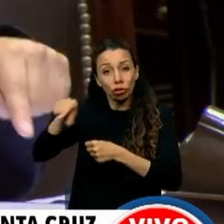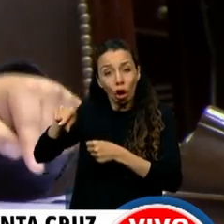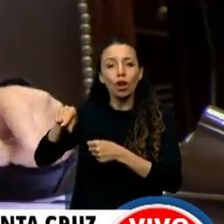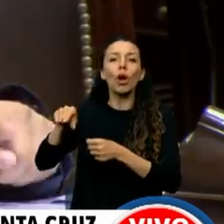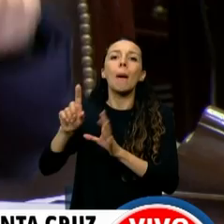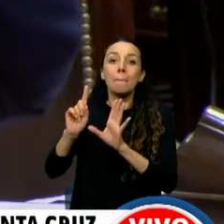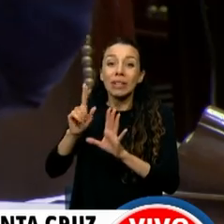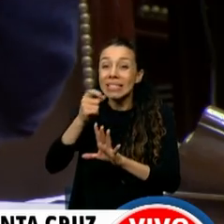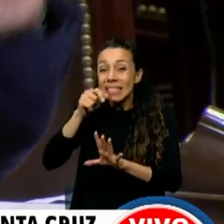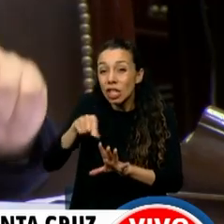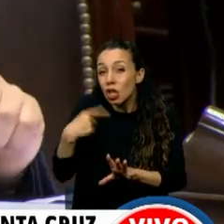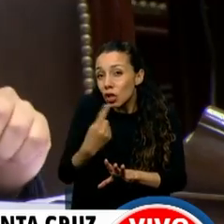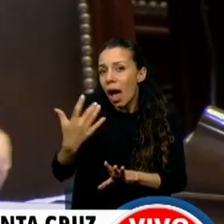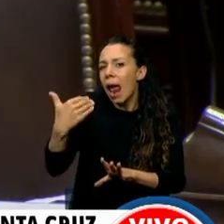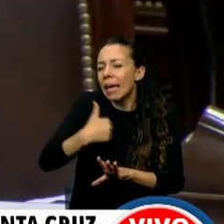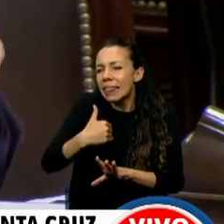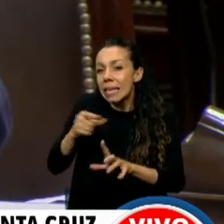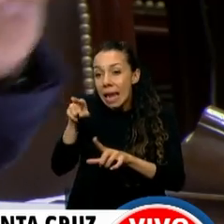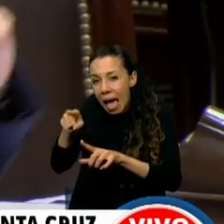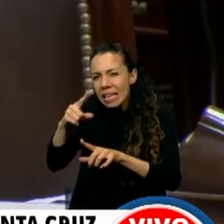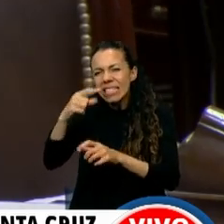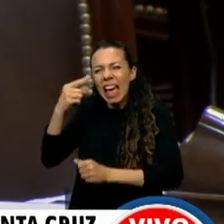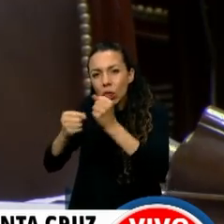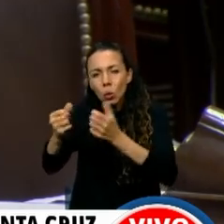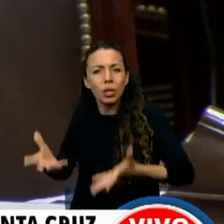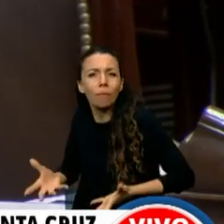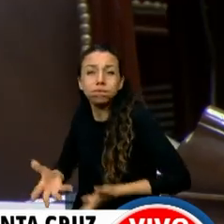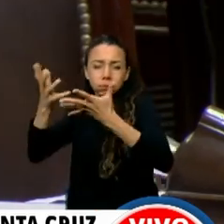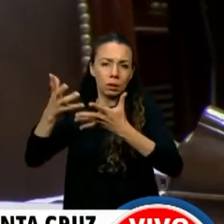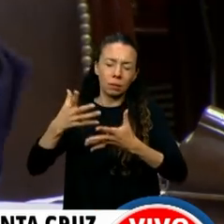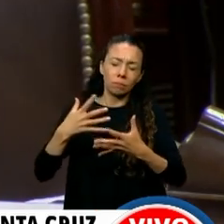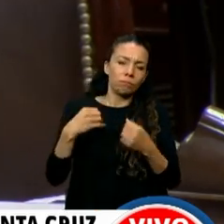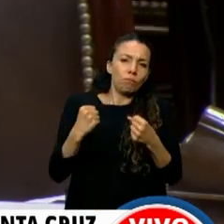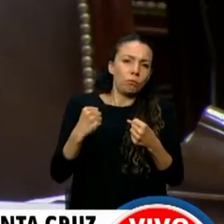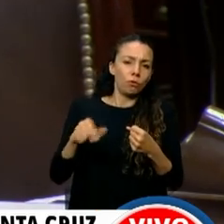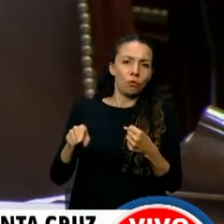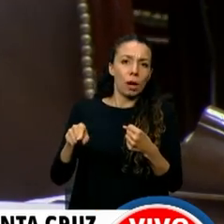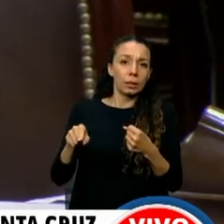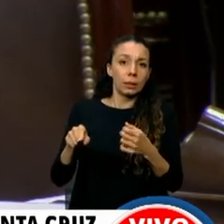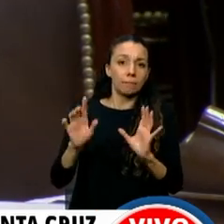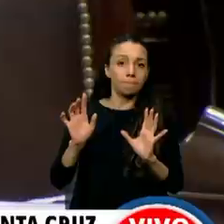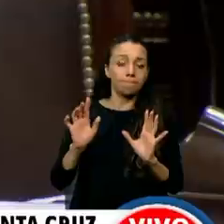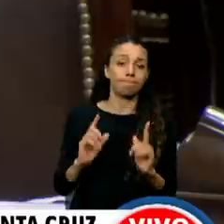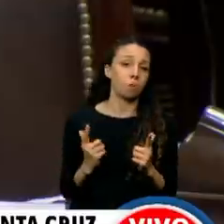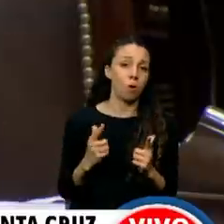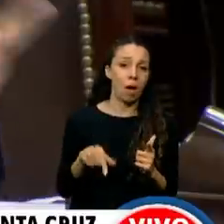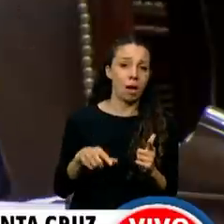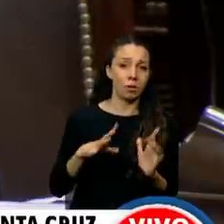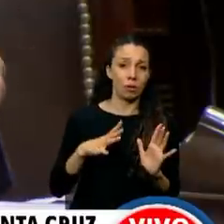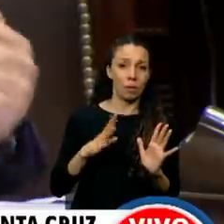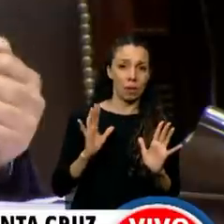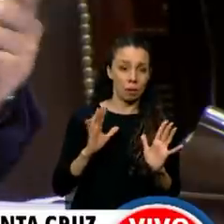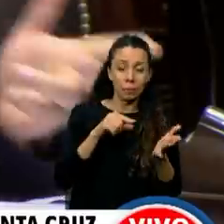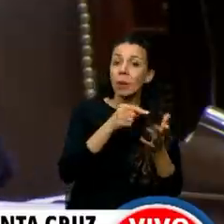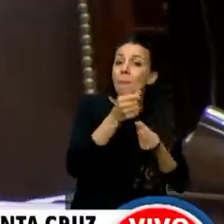actividad petrolera seríamos industria hasta el momento eso no ocurre y no solamente en mi provincia no se habla